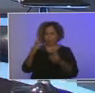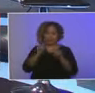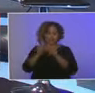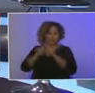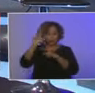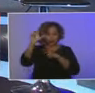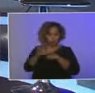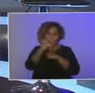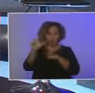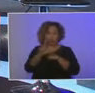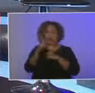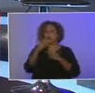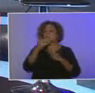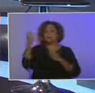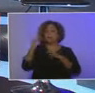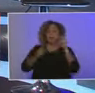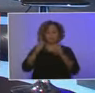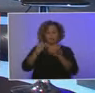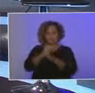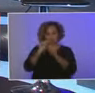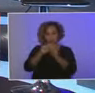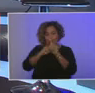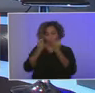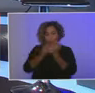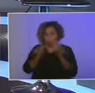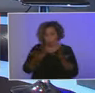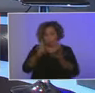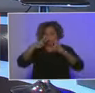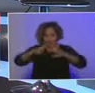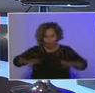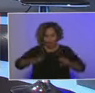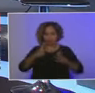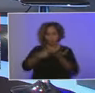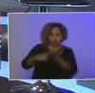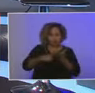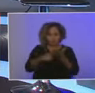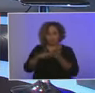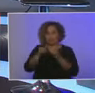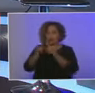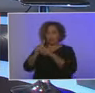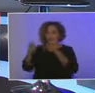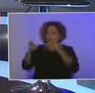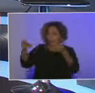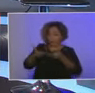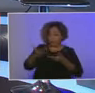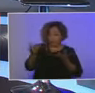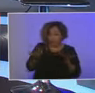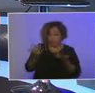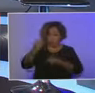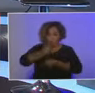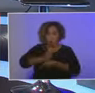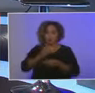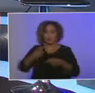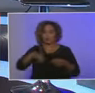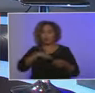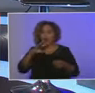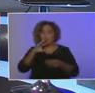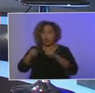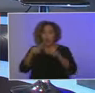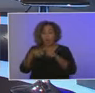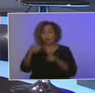lunes, y tenemos el mejor equipo de trabajo, tanto para el análisis como también para los invitados que tenemos hoy. Arrancamos el